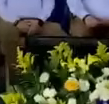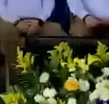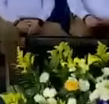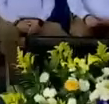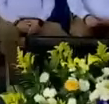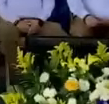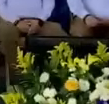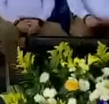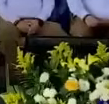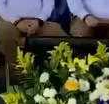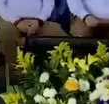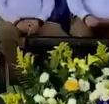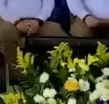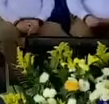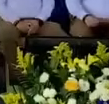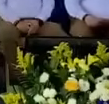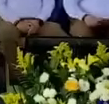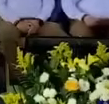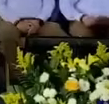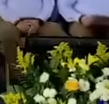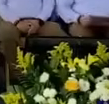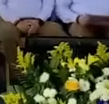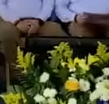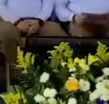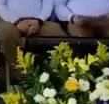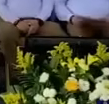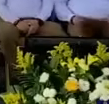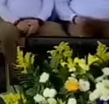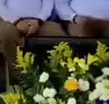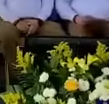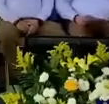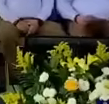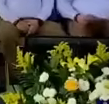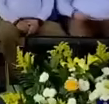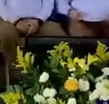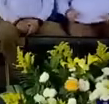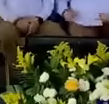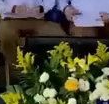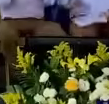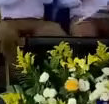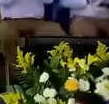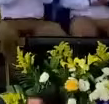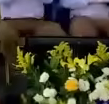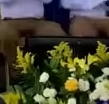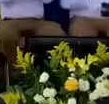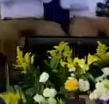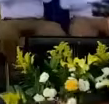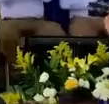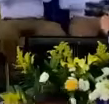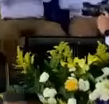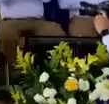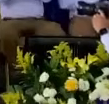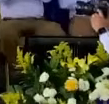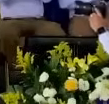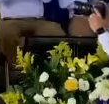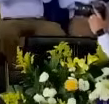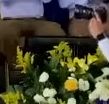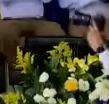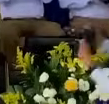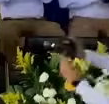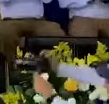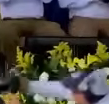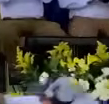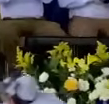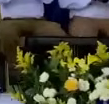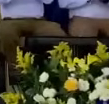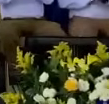Centro Penitenciario Renovación 1, que hoy sí será de máxima seguridad. Presidente, al mismo tiempo